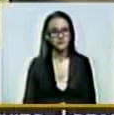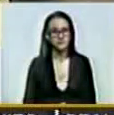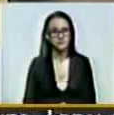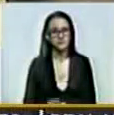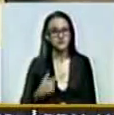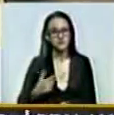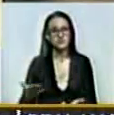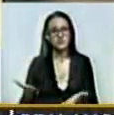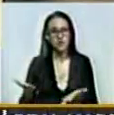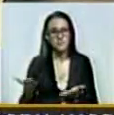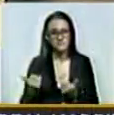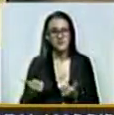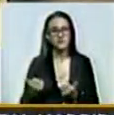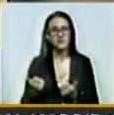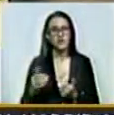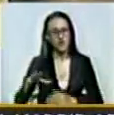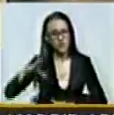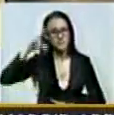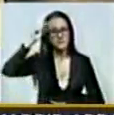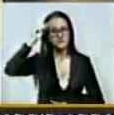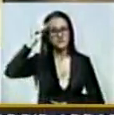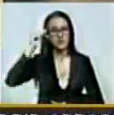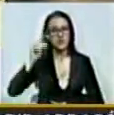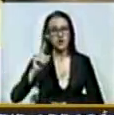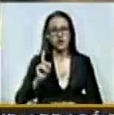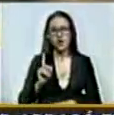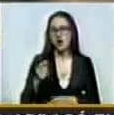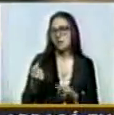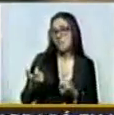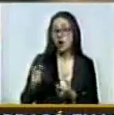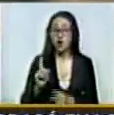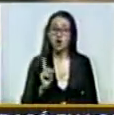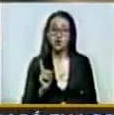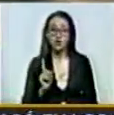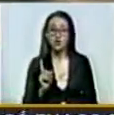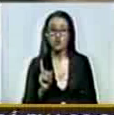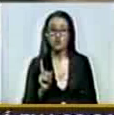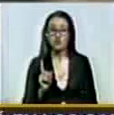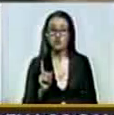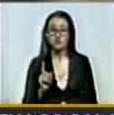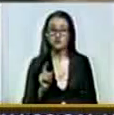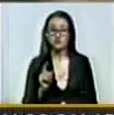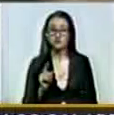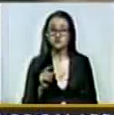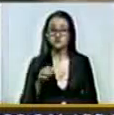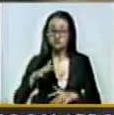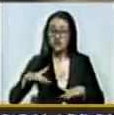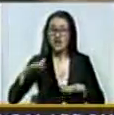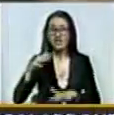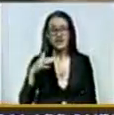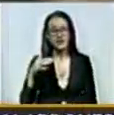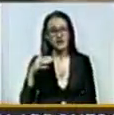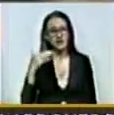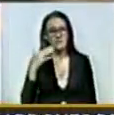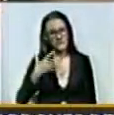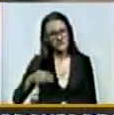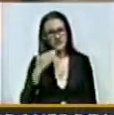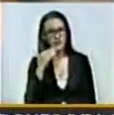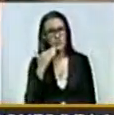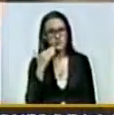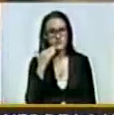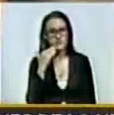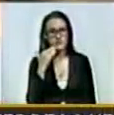pido comprensión. No es poca cosa lo que ha ocurrido. Hay un punto de inflexión en la declaración del presidente de los Estados Unidos y